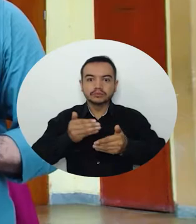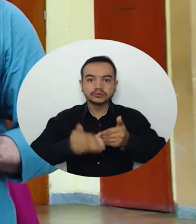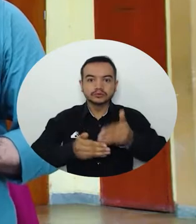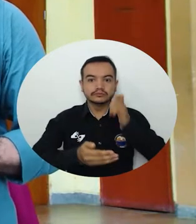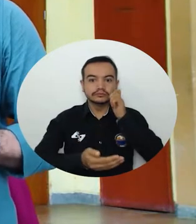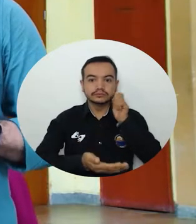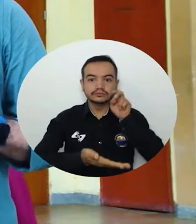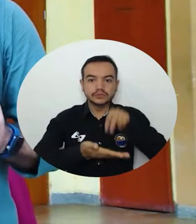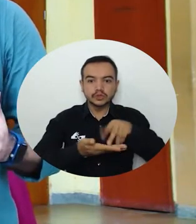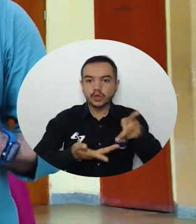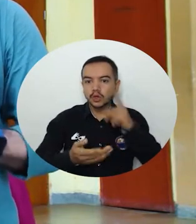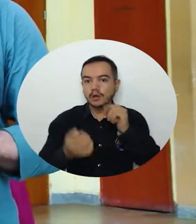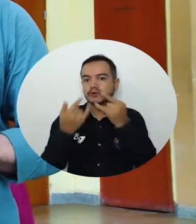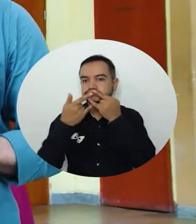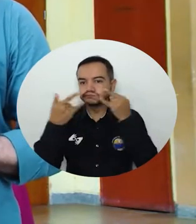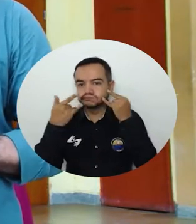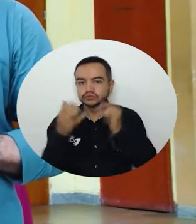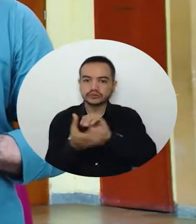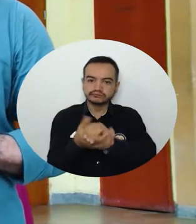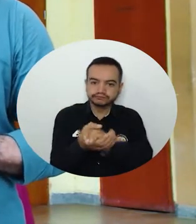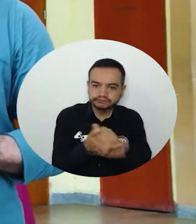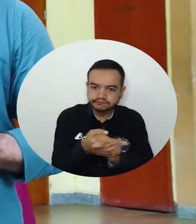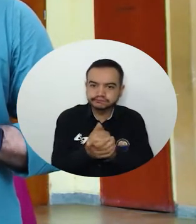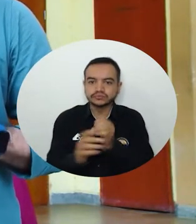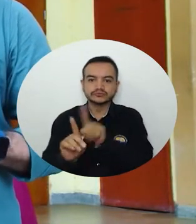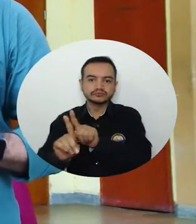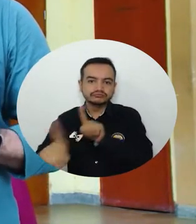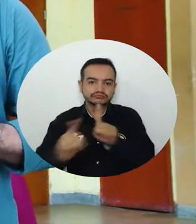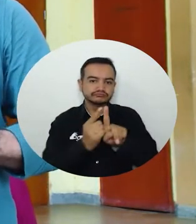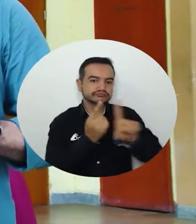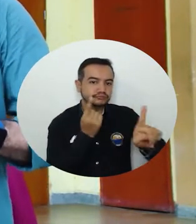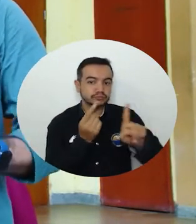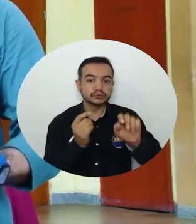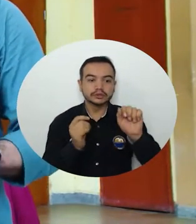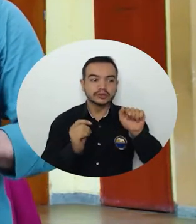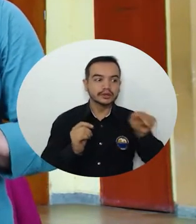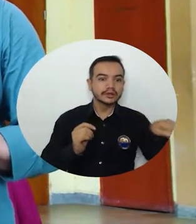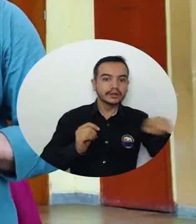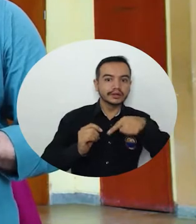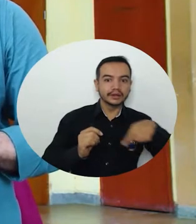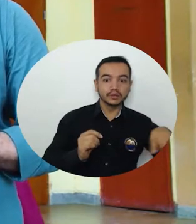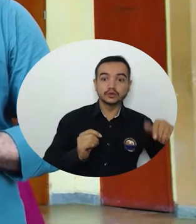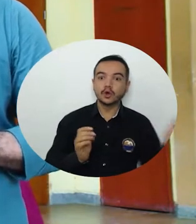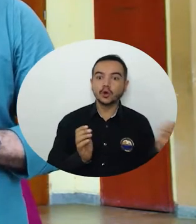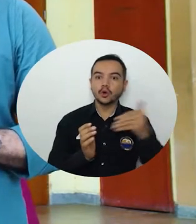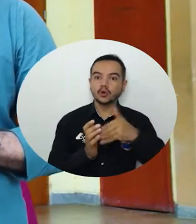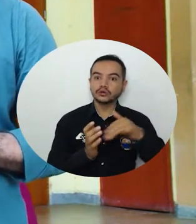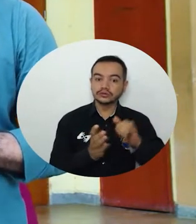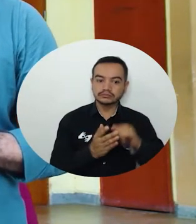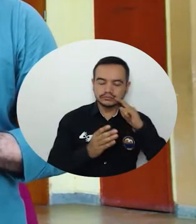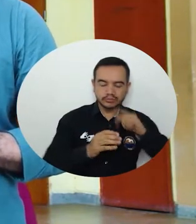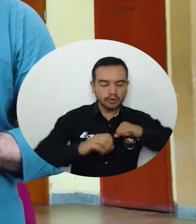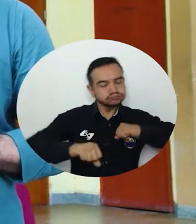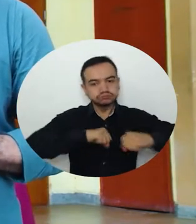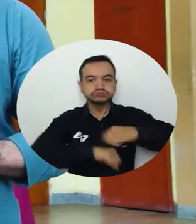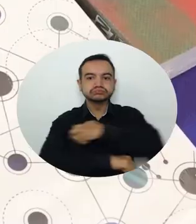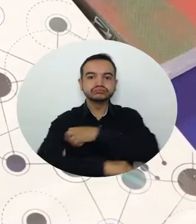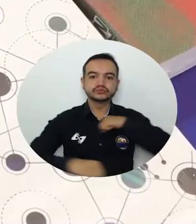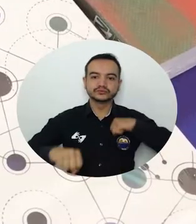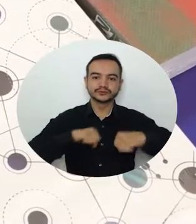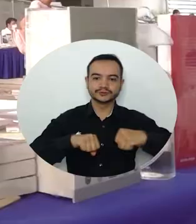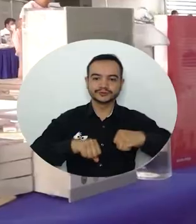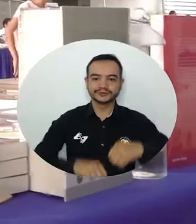forma presencial con todos los protocolos de bioseguridad nos sirven para que ellos vuelvan a reactivar esa actividad.